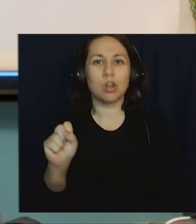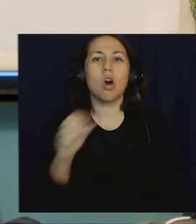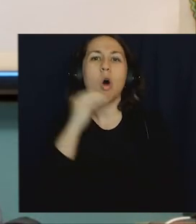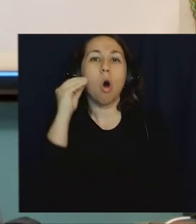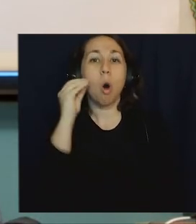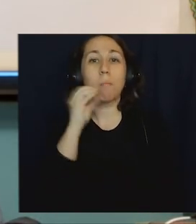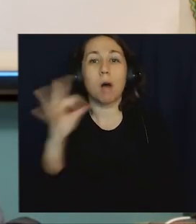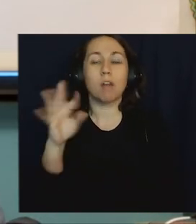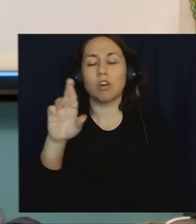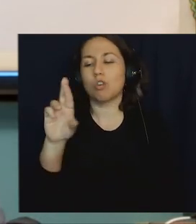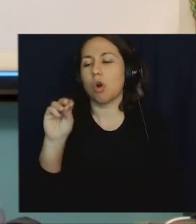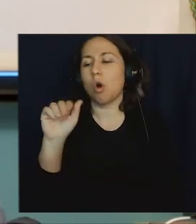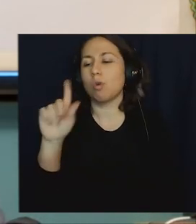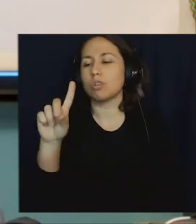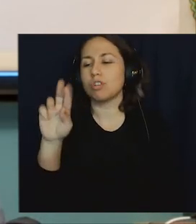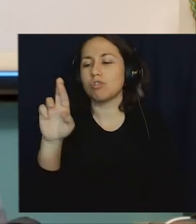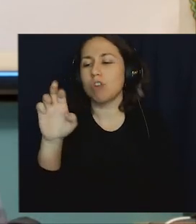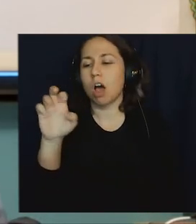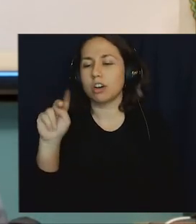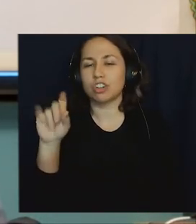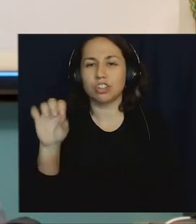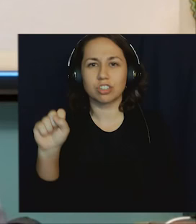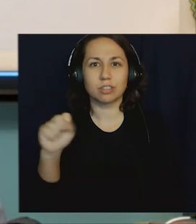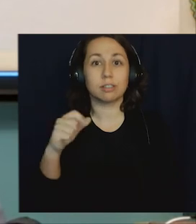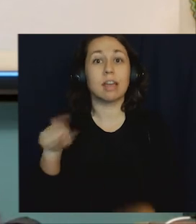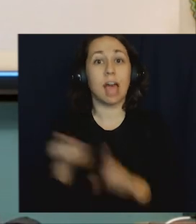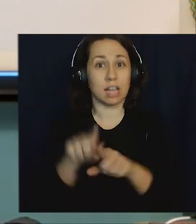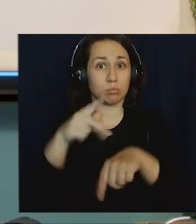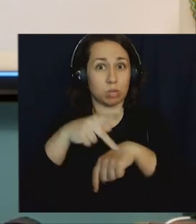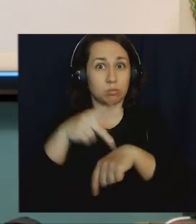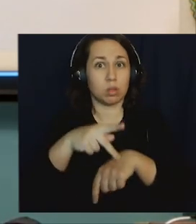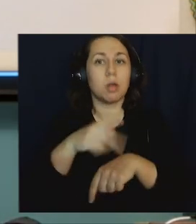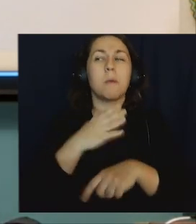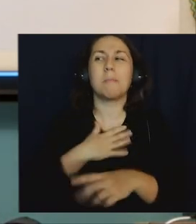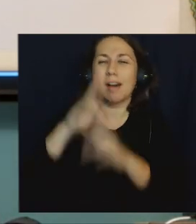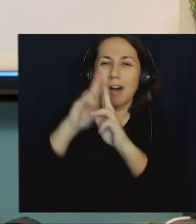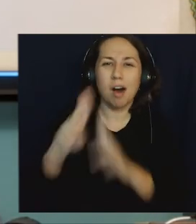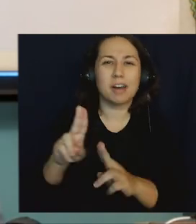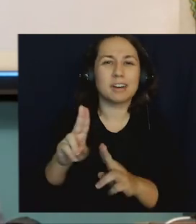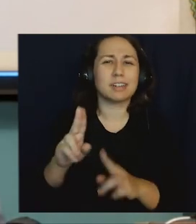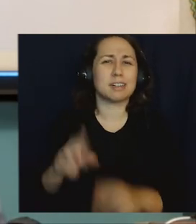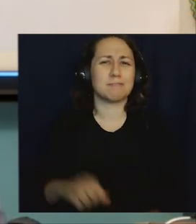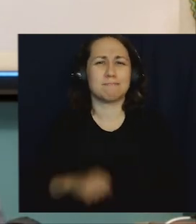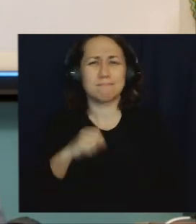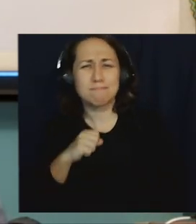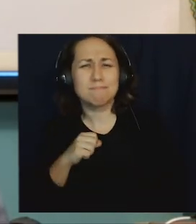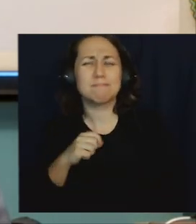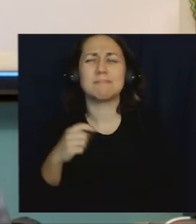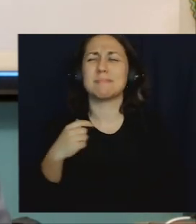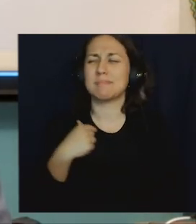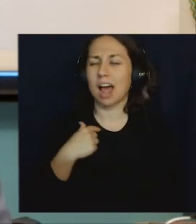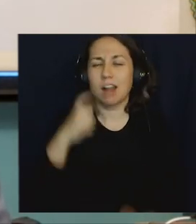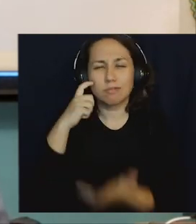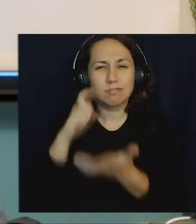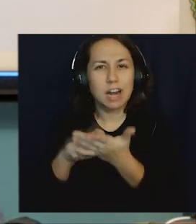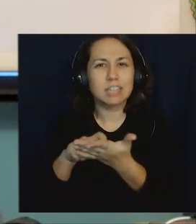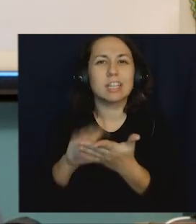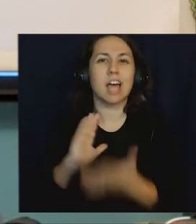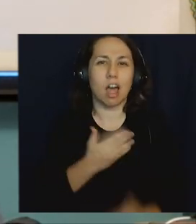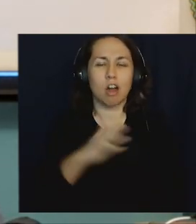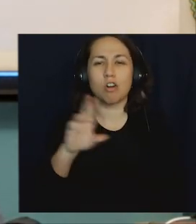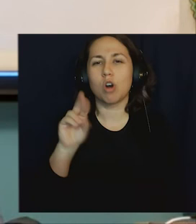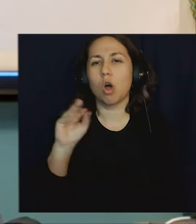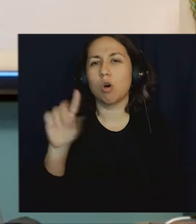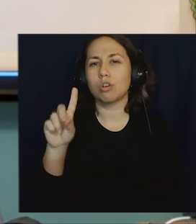de Saddleback es un honor y privilegio reconocer a nuestros Correcaminos que están entre los 100